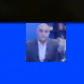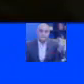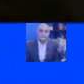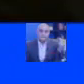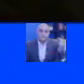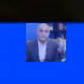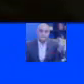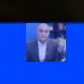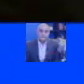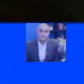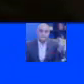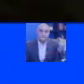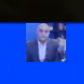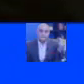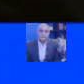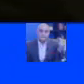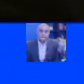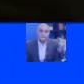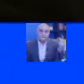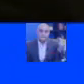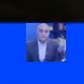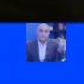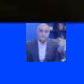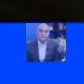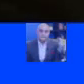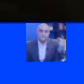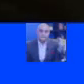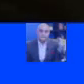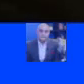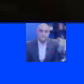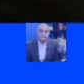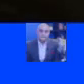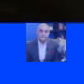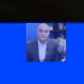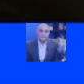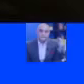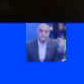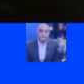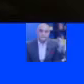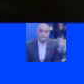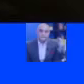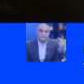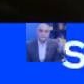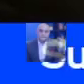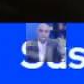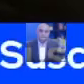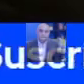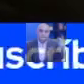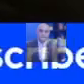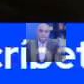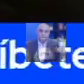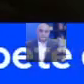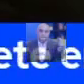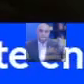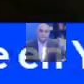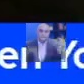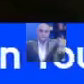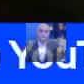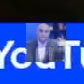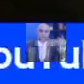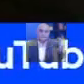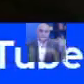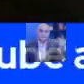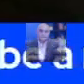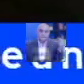sus títeres jamás podrían hacer una crítica a Claudio X, al poder económico, a las transnacionales energéticas, a Alito Moreno, al poder